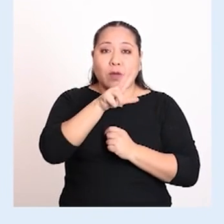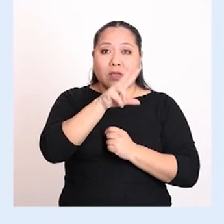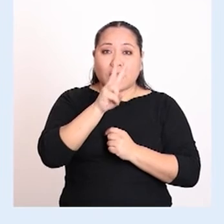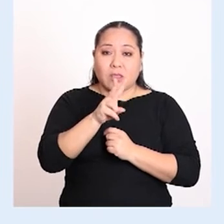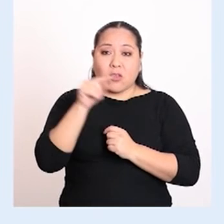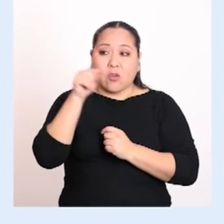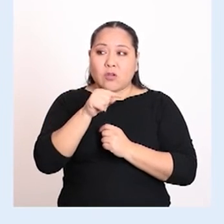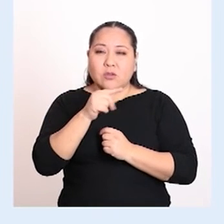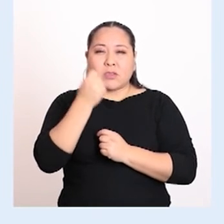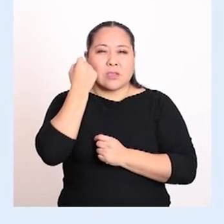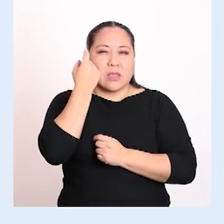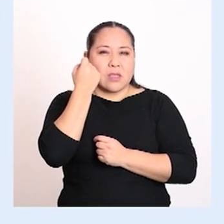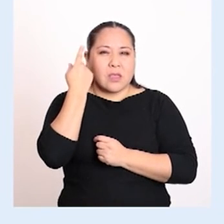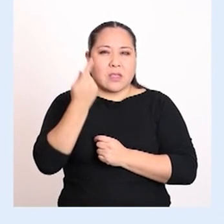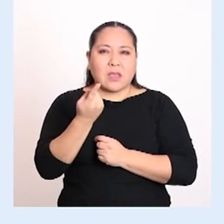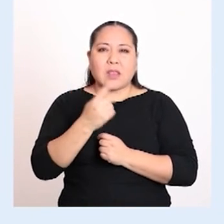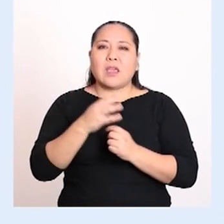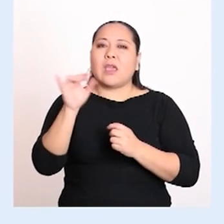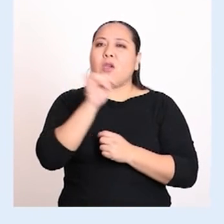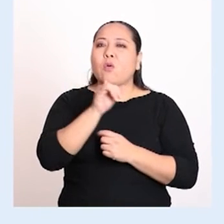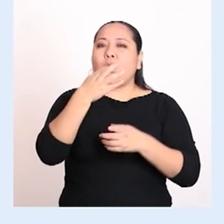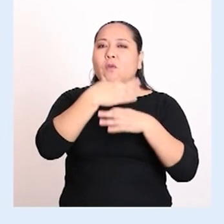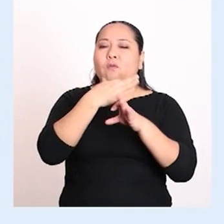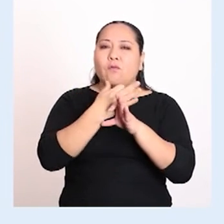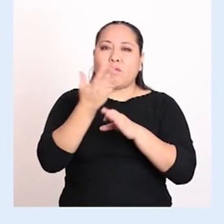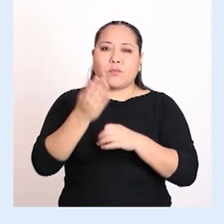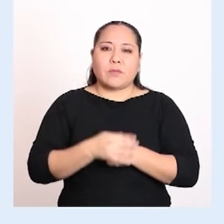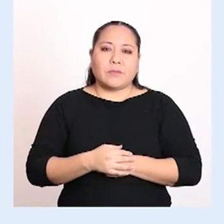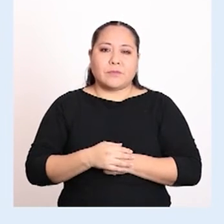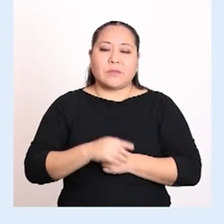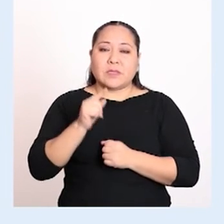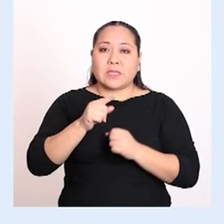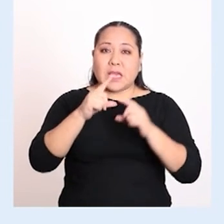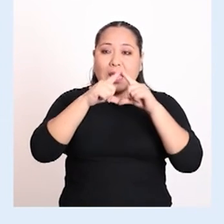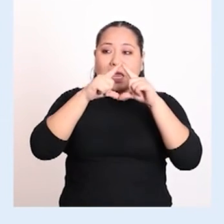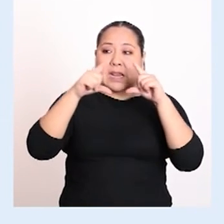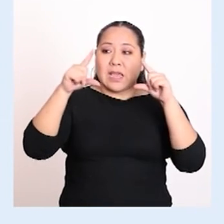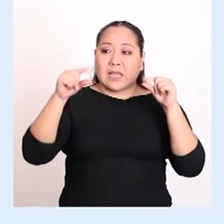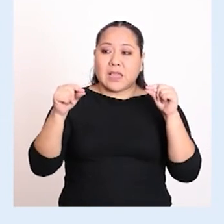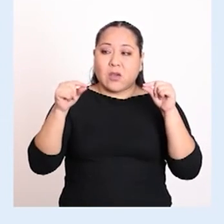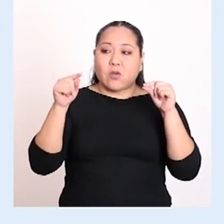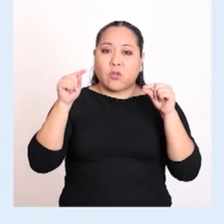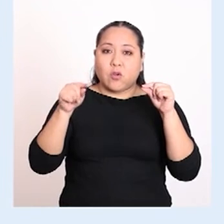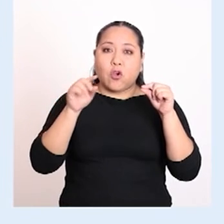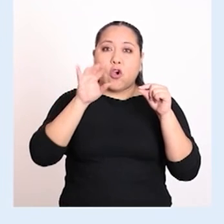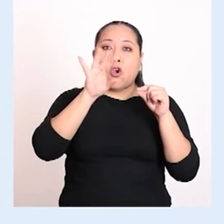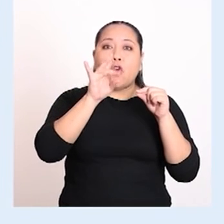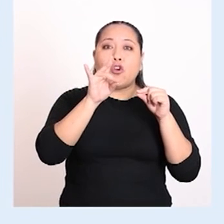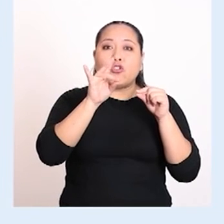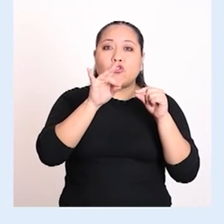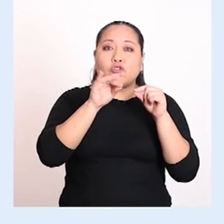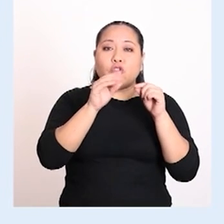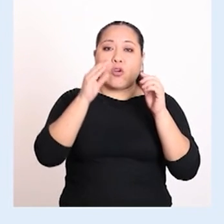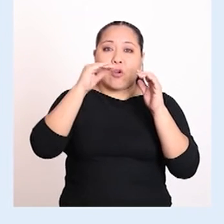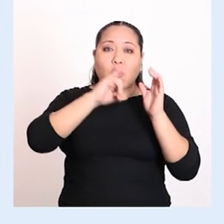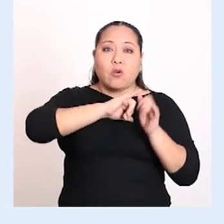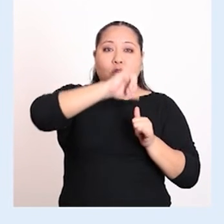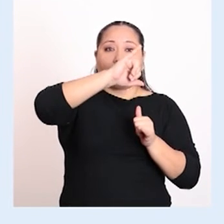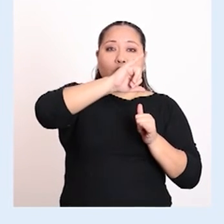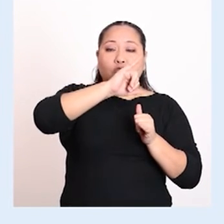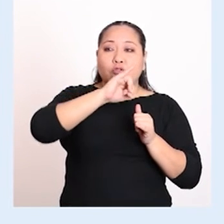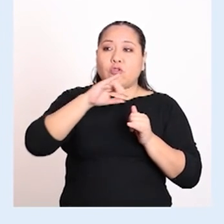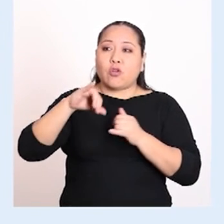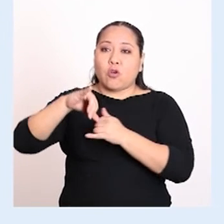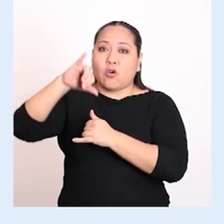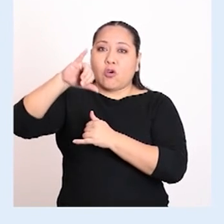8,32 se interpretaría de igual forma. Si el rectángulo tiene 8 metros de lado,